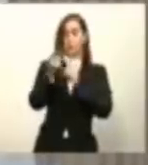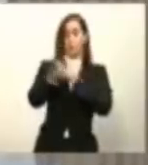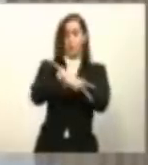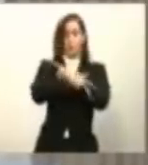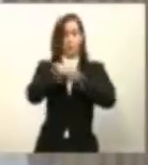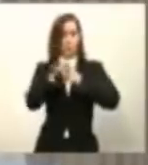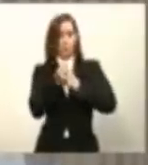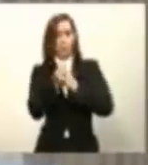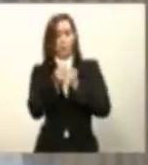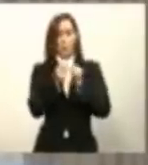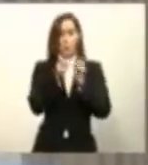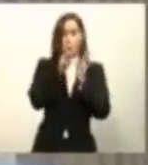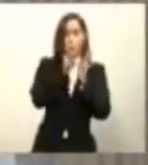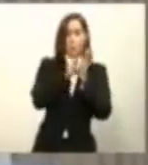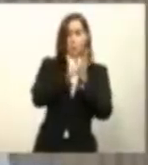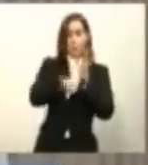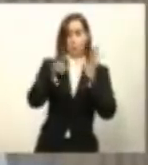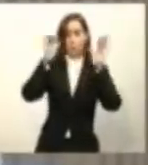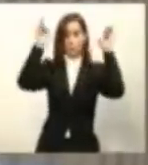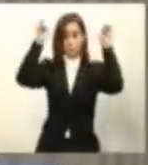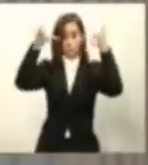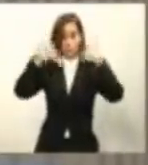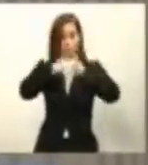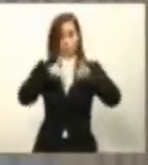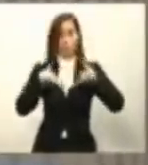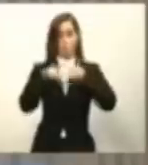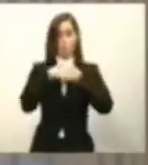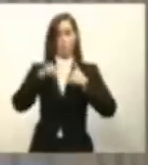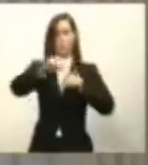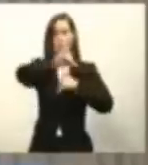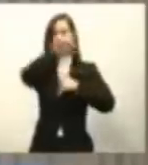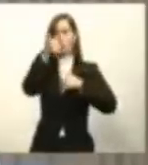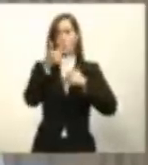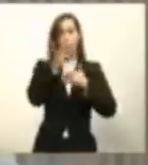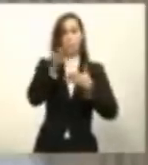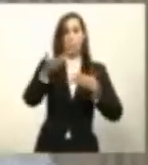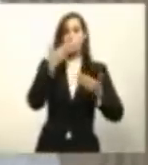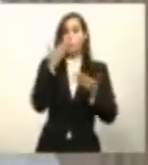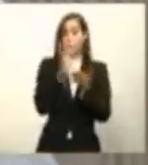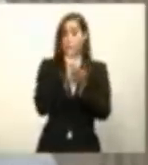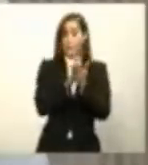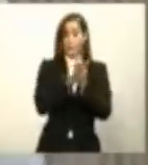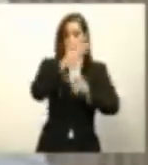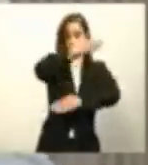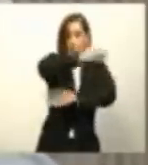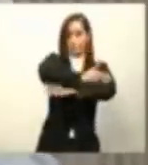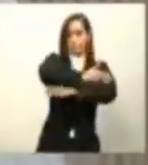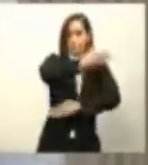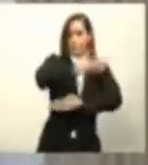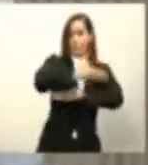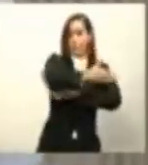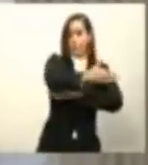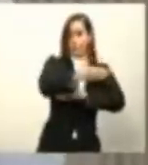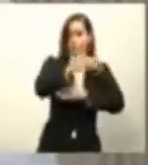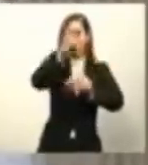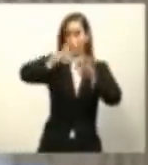el robo de ganado, entre otras actividades ilícitas.